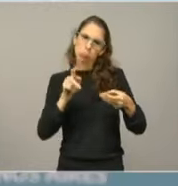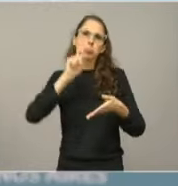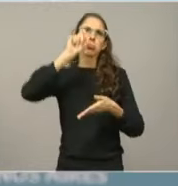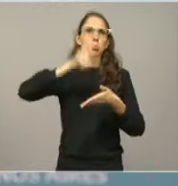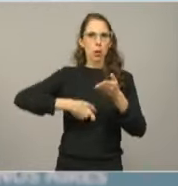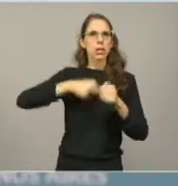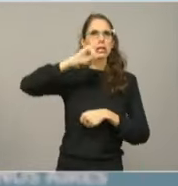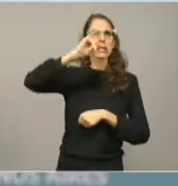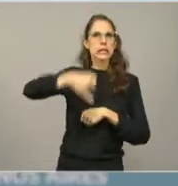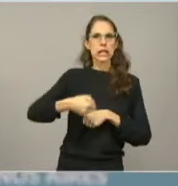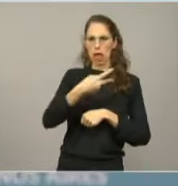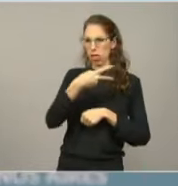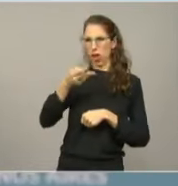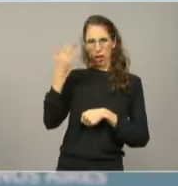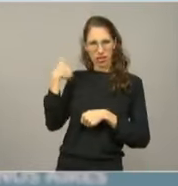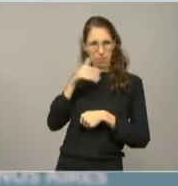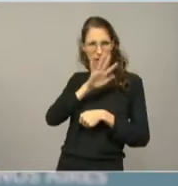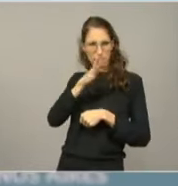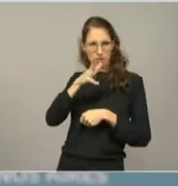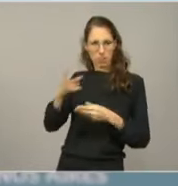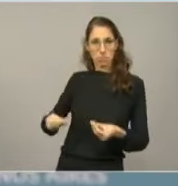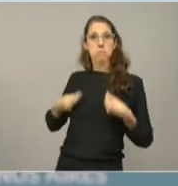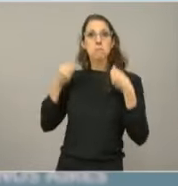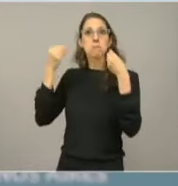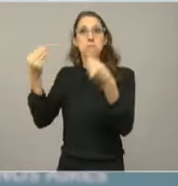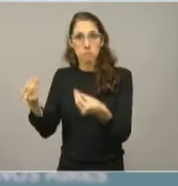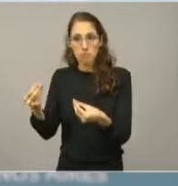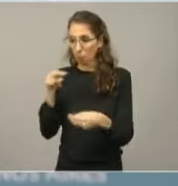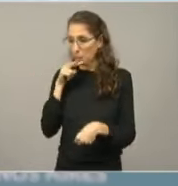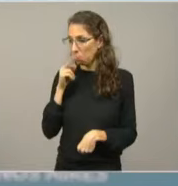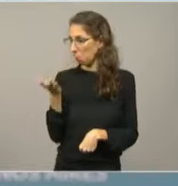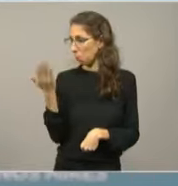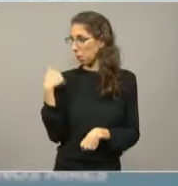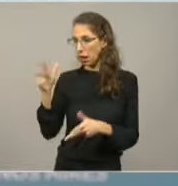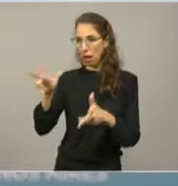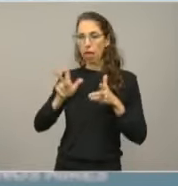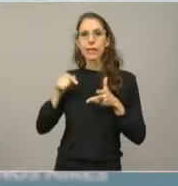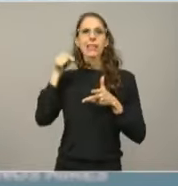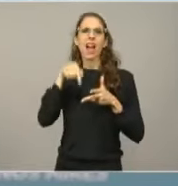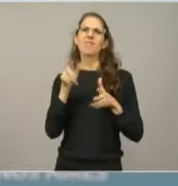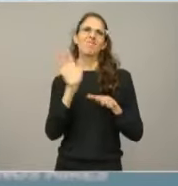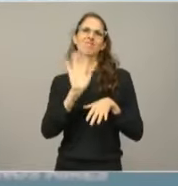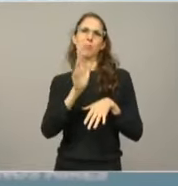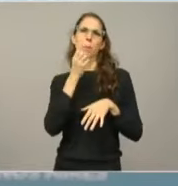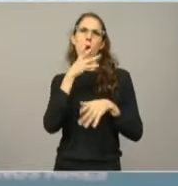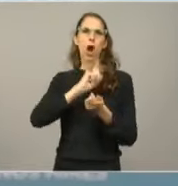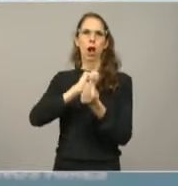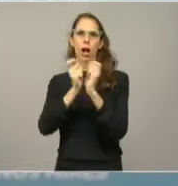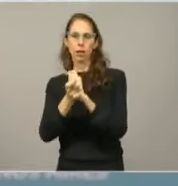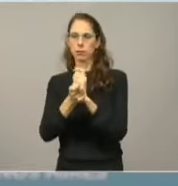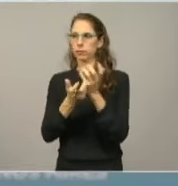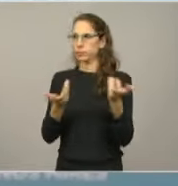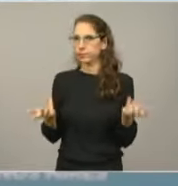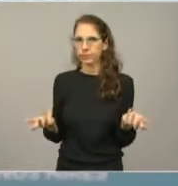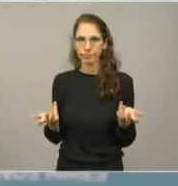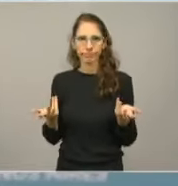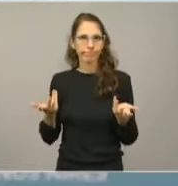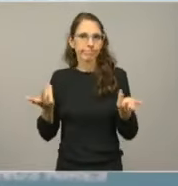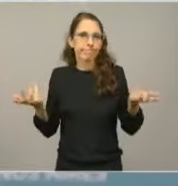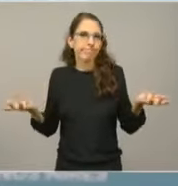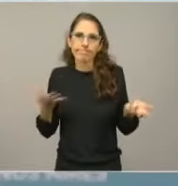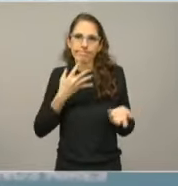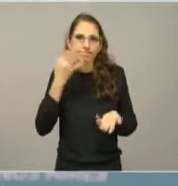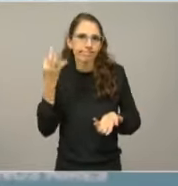y bueno el viernes volvimos a a tener la información de que lo querían modificar nuevamente bueno